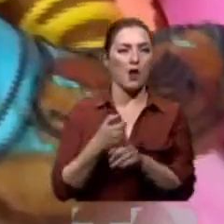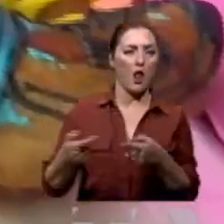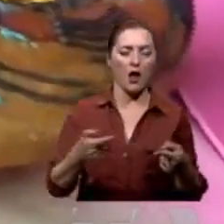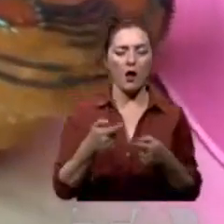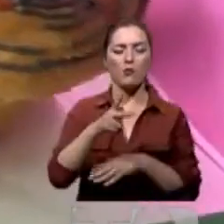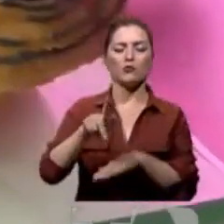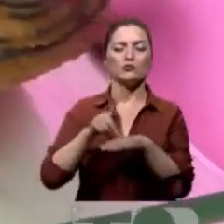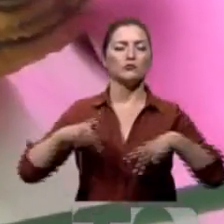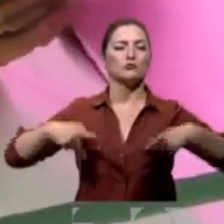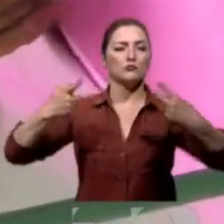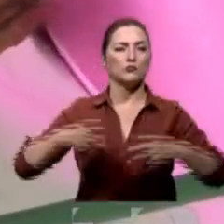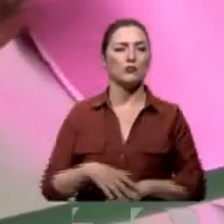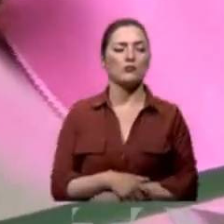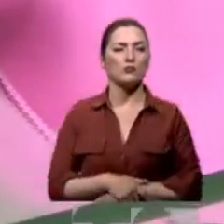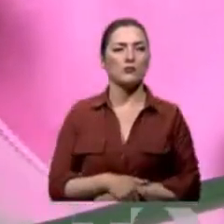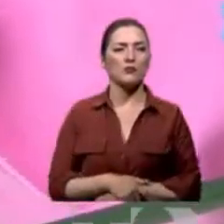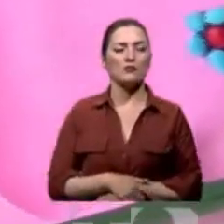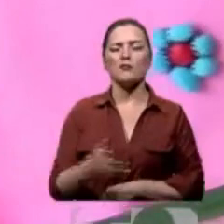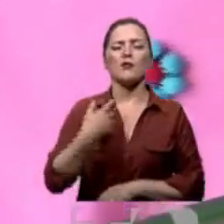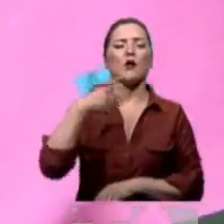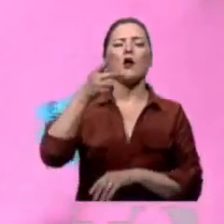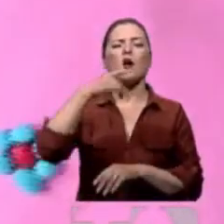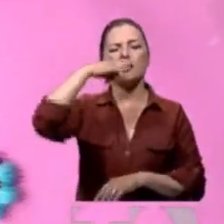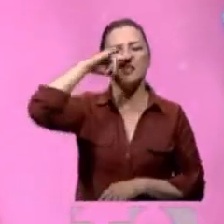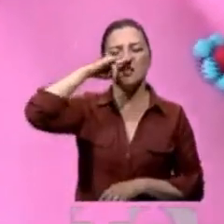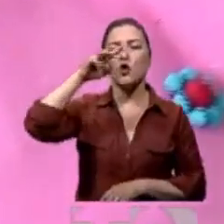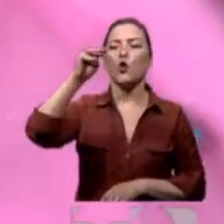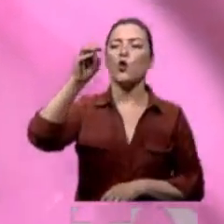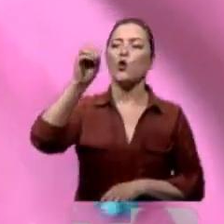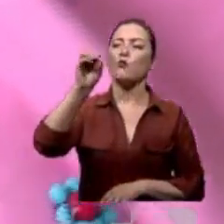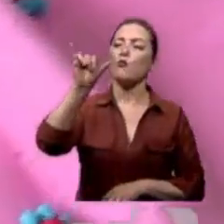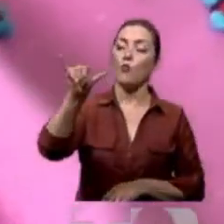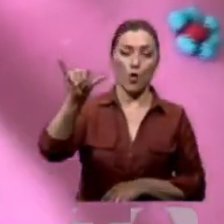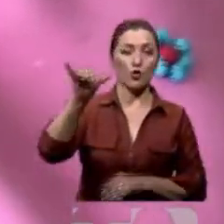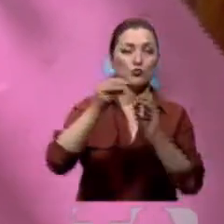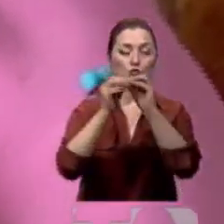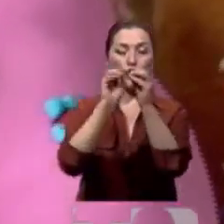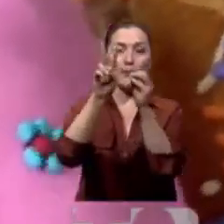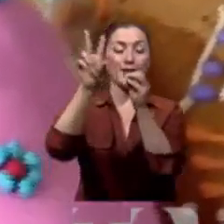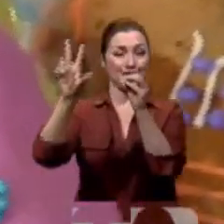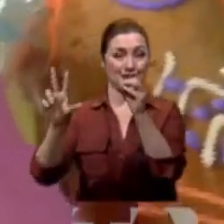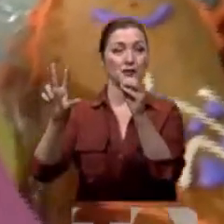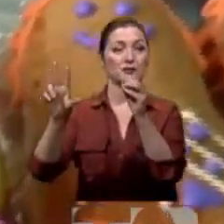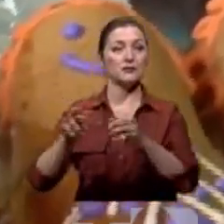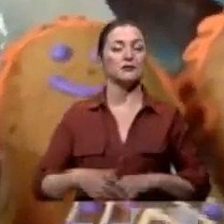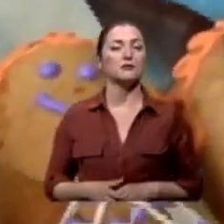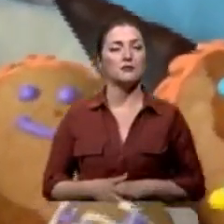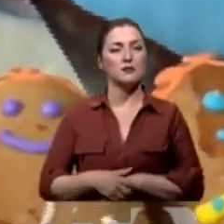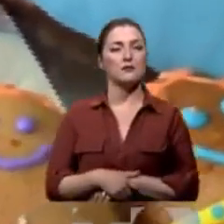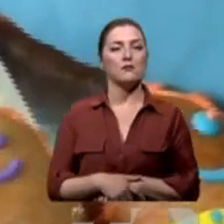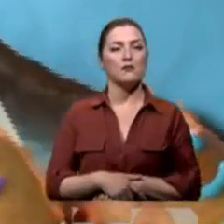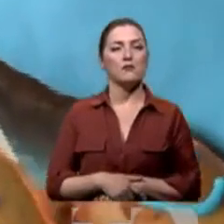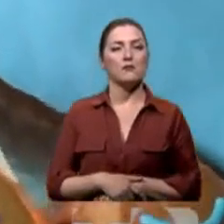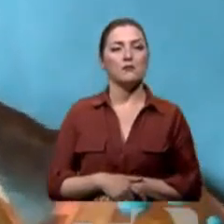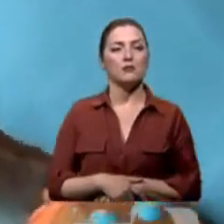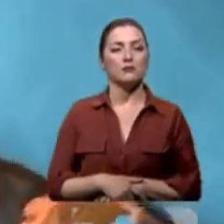su vida profesional. Pues, el Niño Moy. El Niño Moy, prácticamente el número 23 de la selección, los hemos realizado en la parte de acá, y también hemos hecho